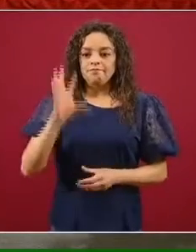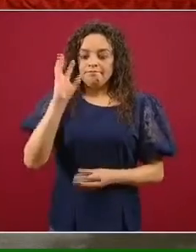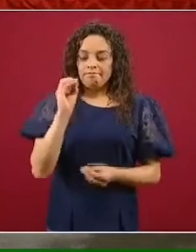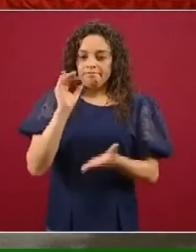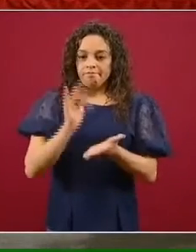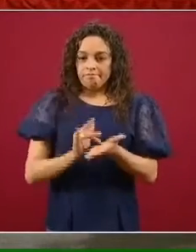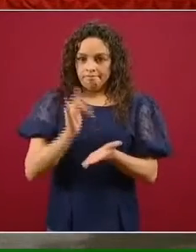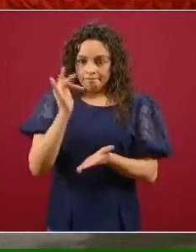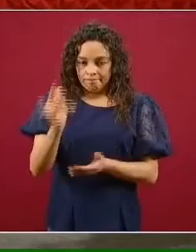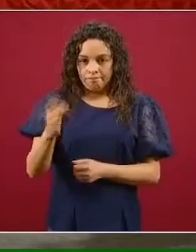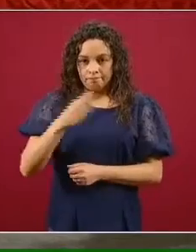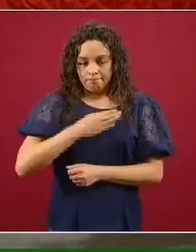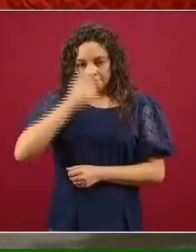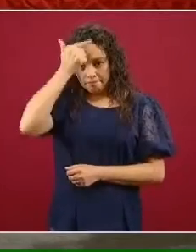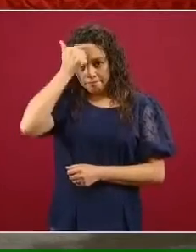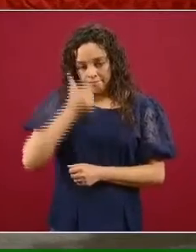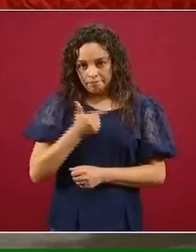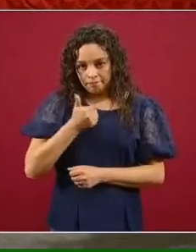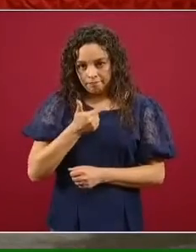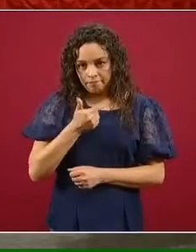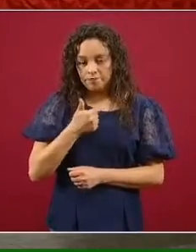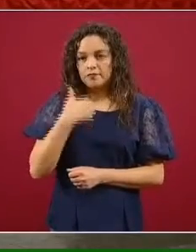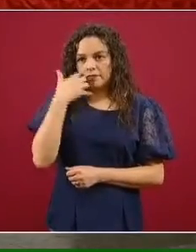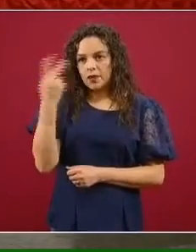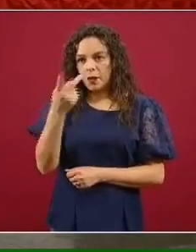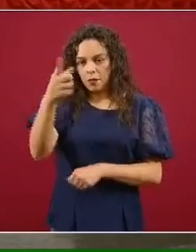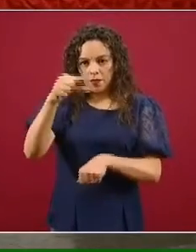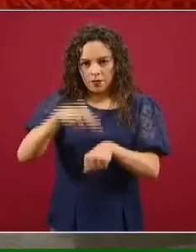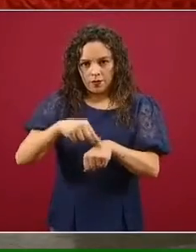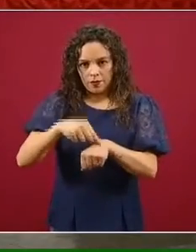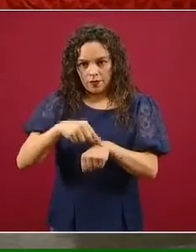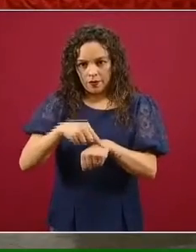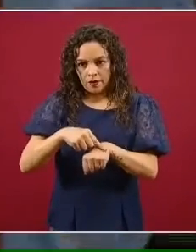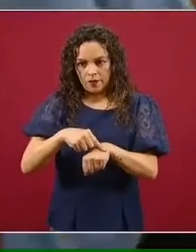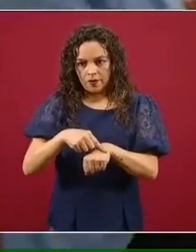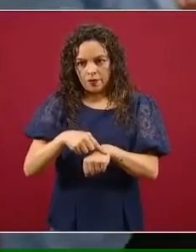Gracias. Buenas noches. Doctor, hace unos días